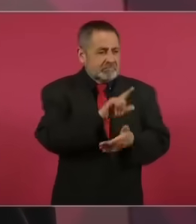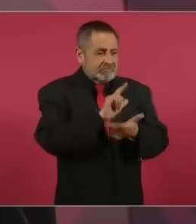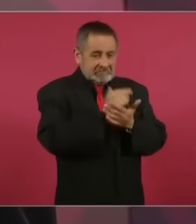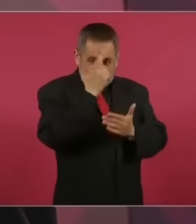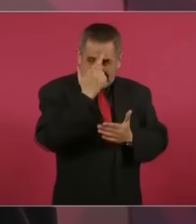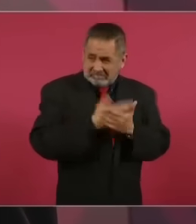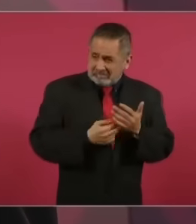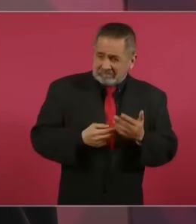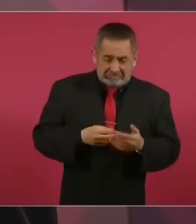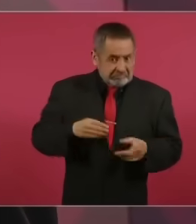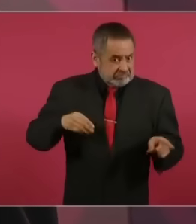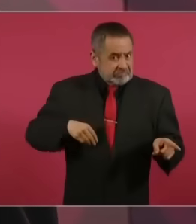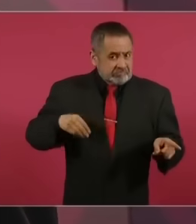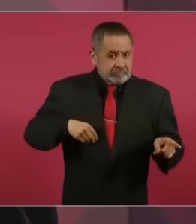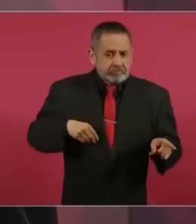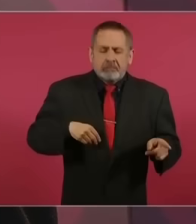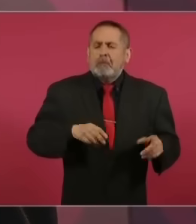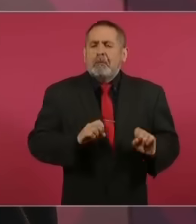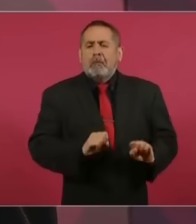delincuentes.